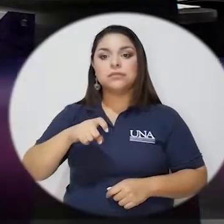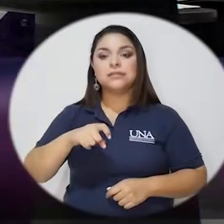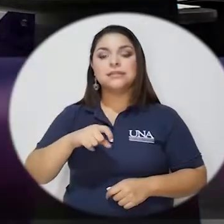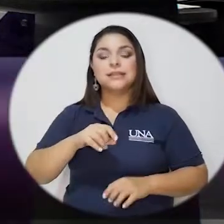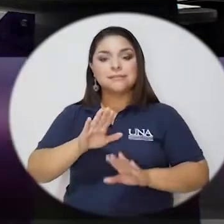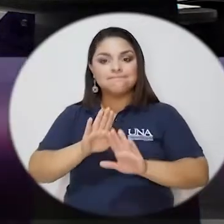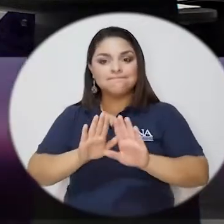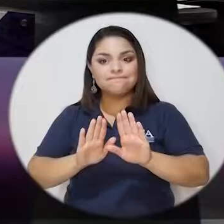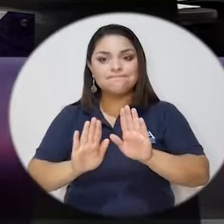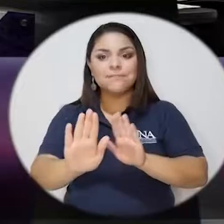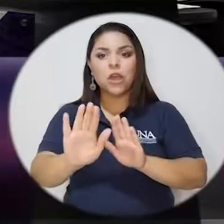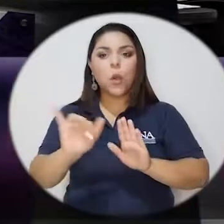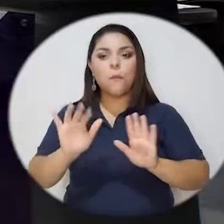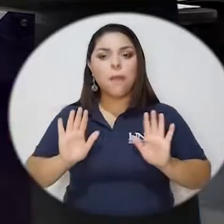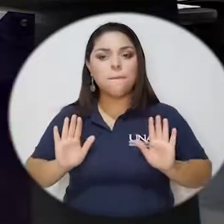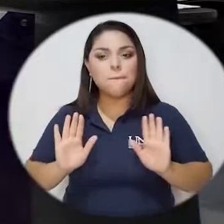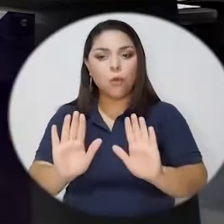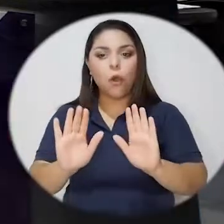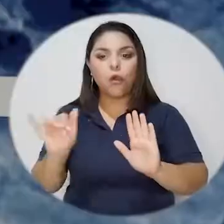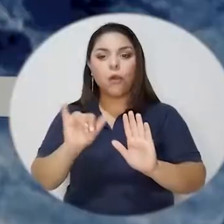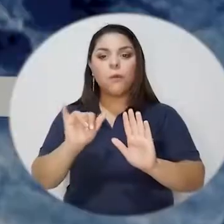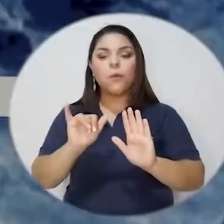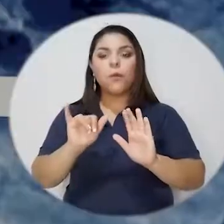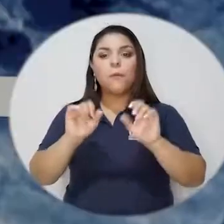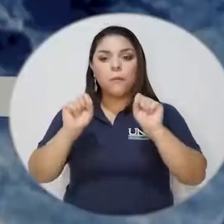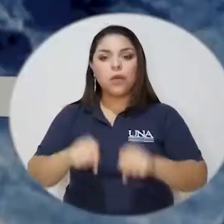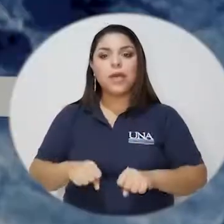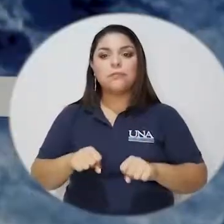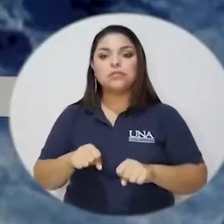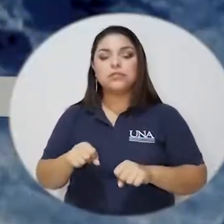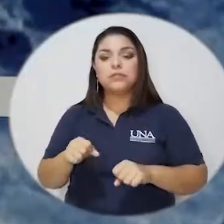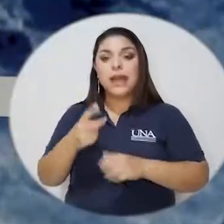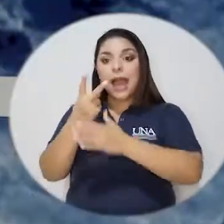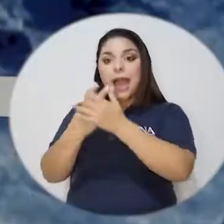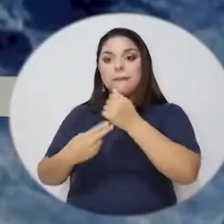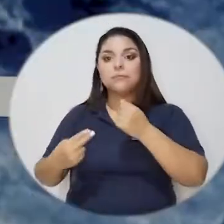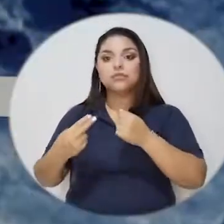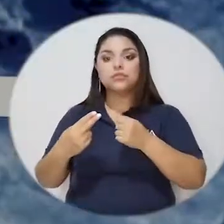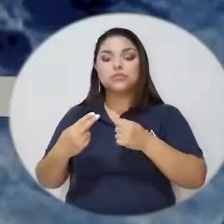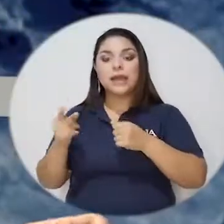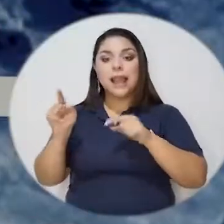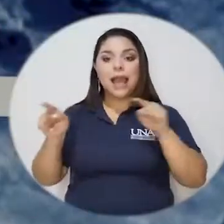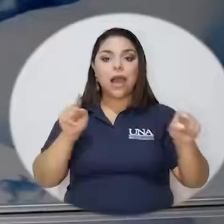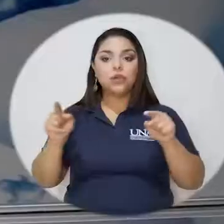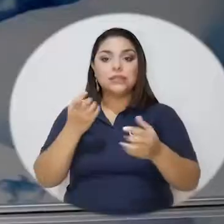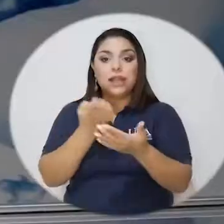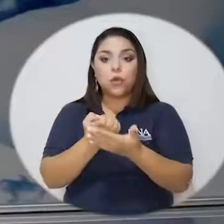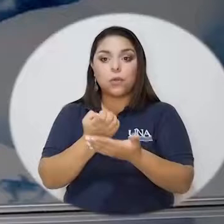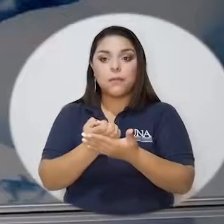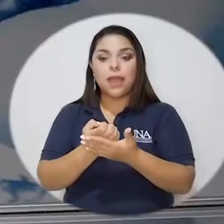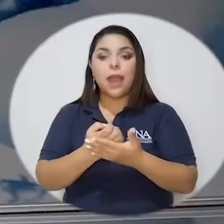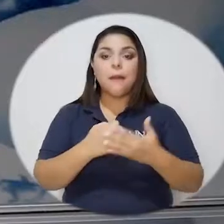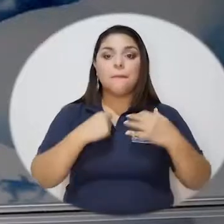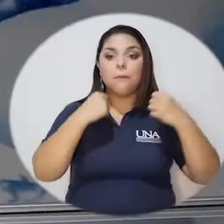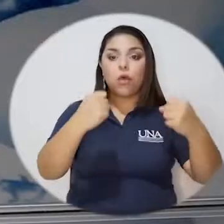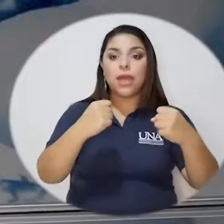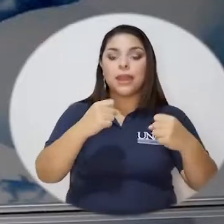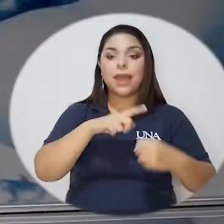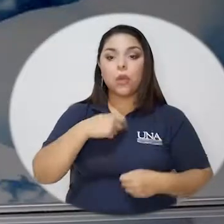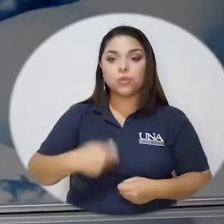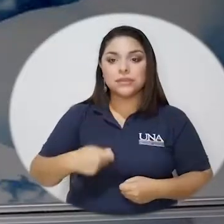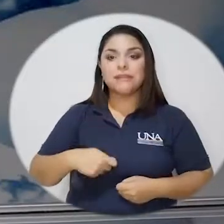el empujón que tiene que ir por varios lados de la economía, y, sí, que realmente el Poder Ejecutivo